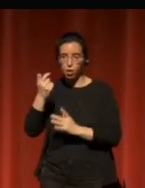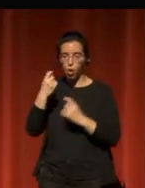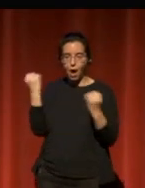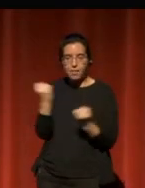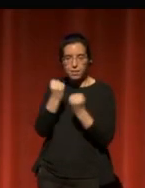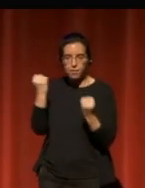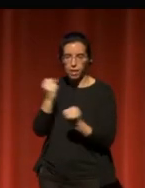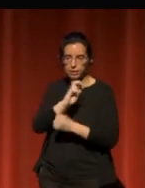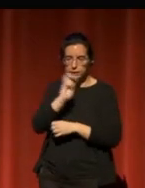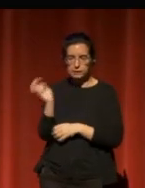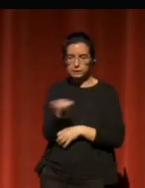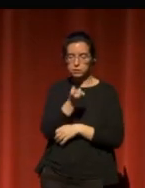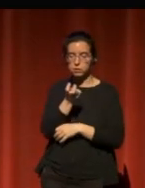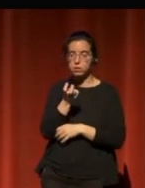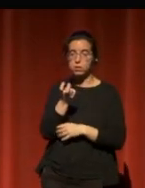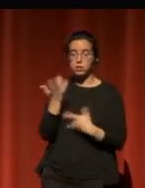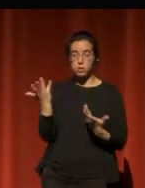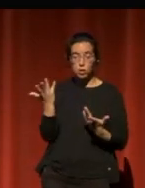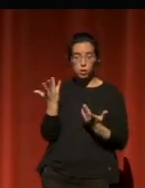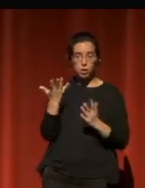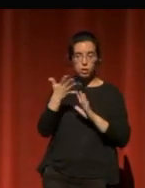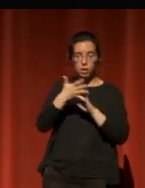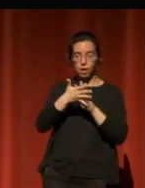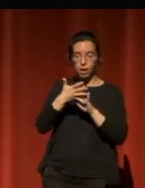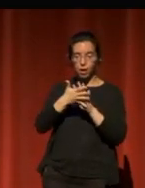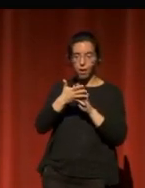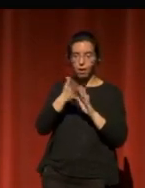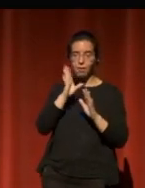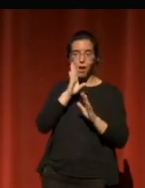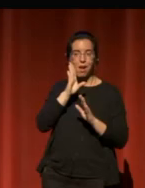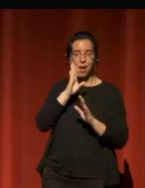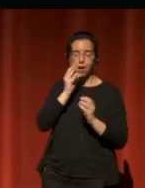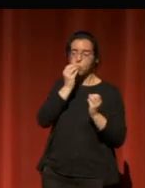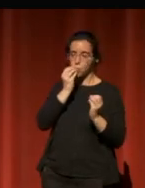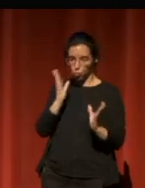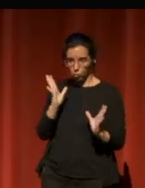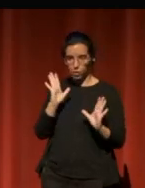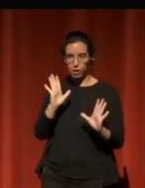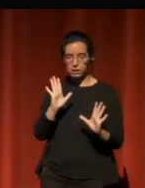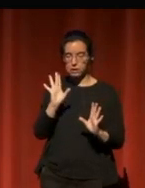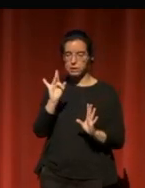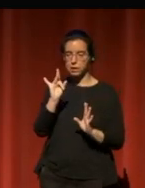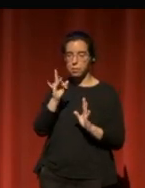etcétera, etcétera. Entonces, hablar de perfiles profesionales me parece muy bien. Evidentemente,